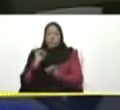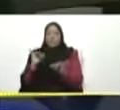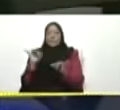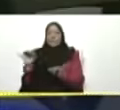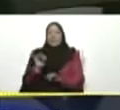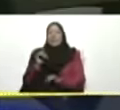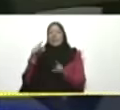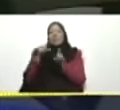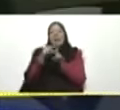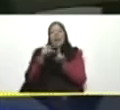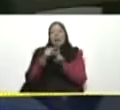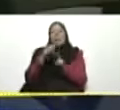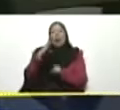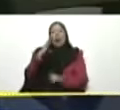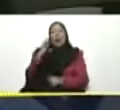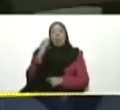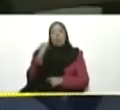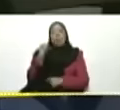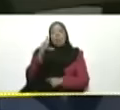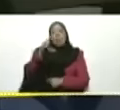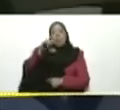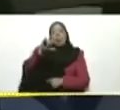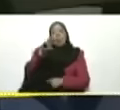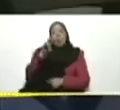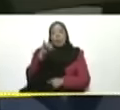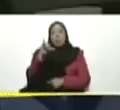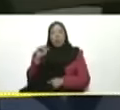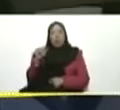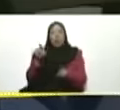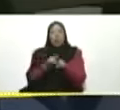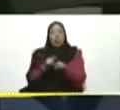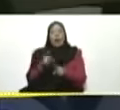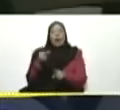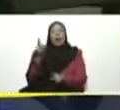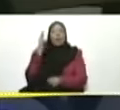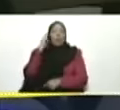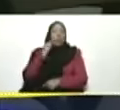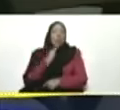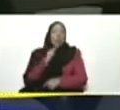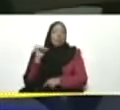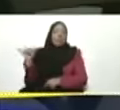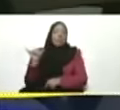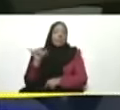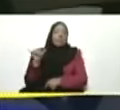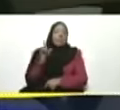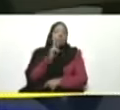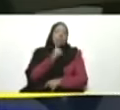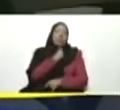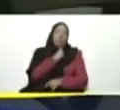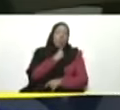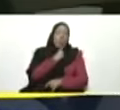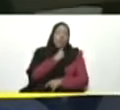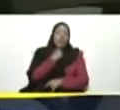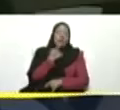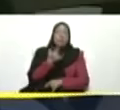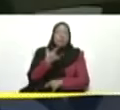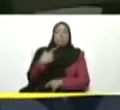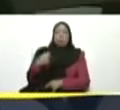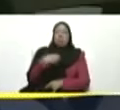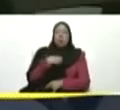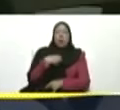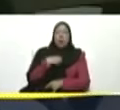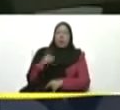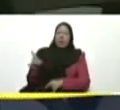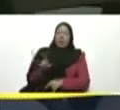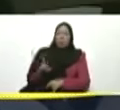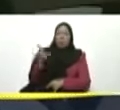Le querían poner Bolívar a esa república naciente, y él dijo que no. Y al final,